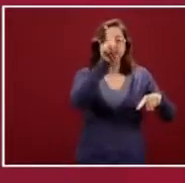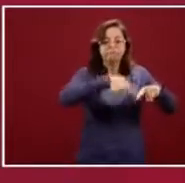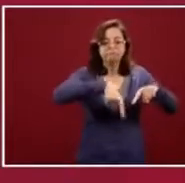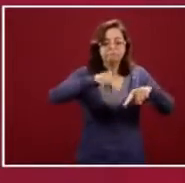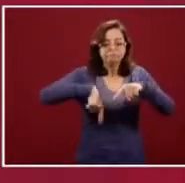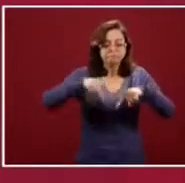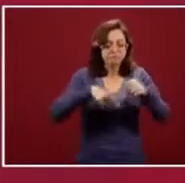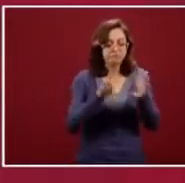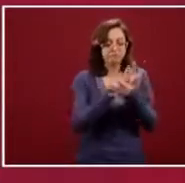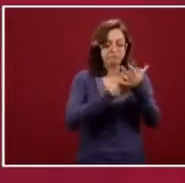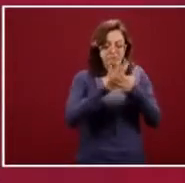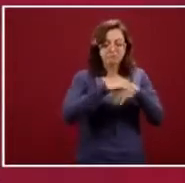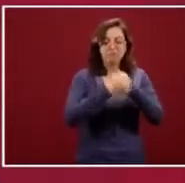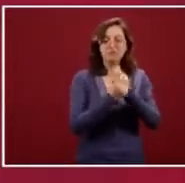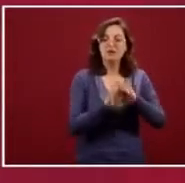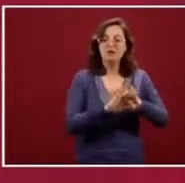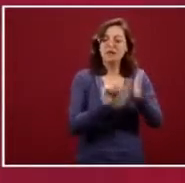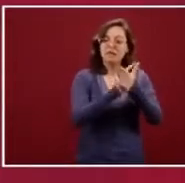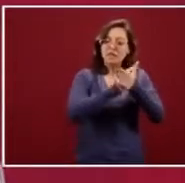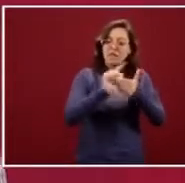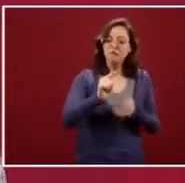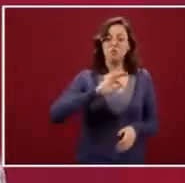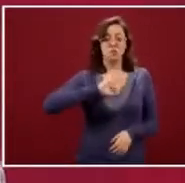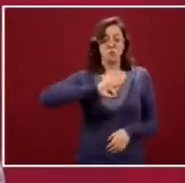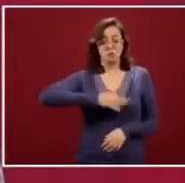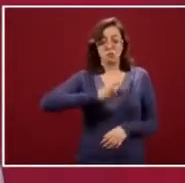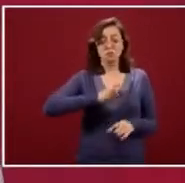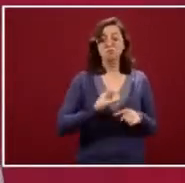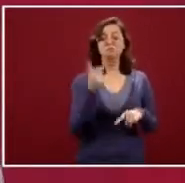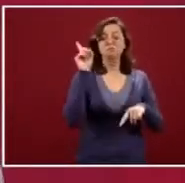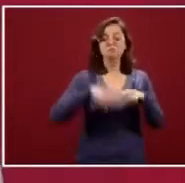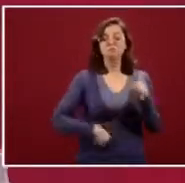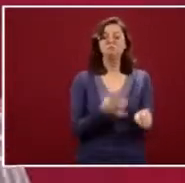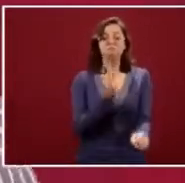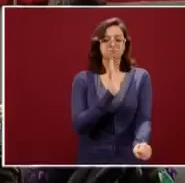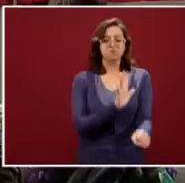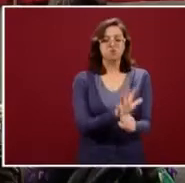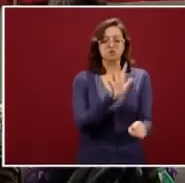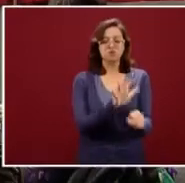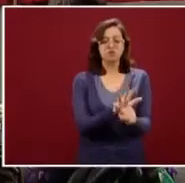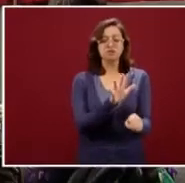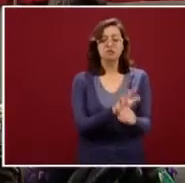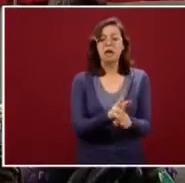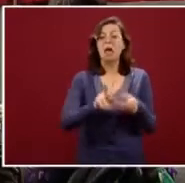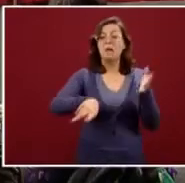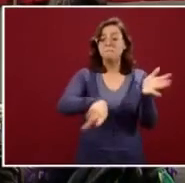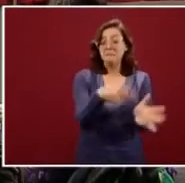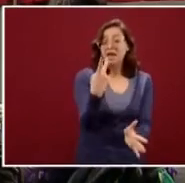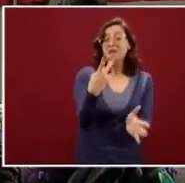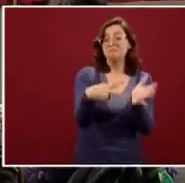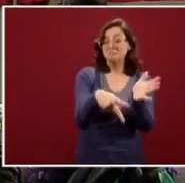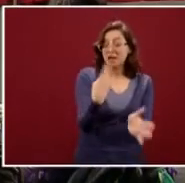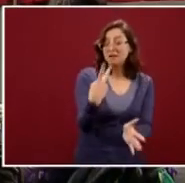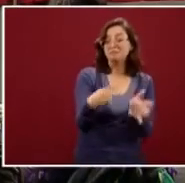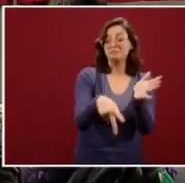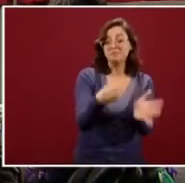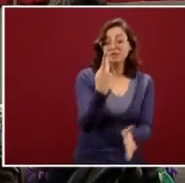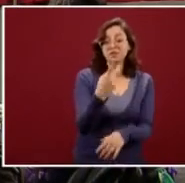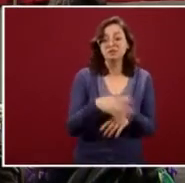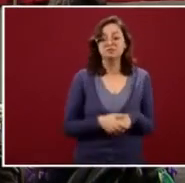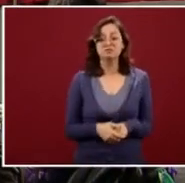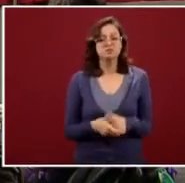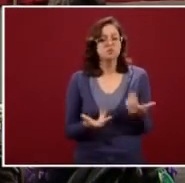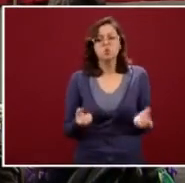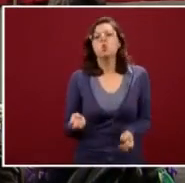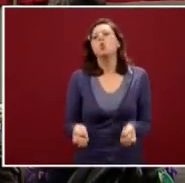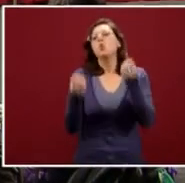la superficie de las manos, eliminan al virus, y eso es suficiente si lo hacemos repetidamente. ¿Cuántas veces hay que